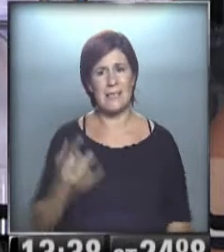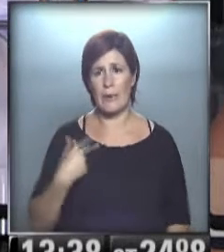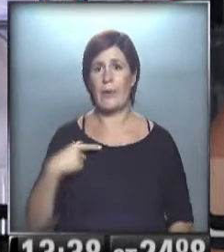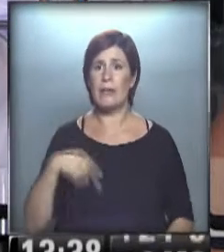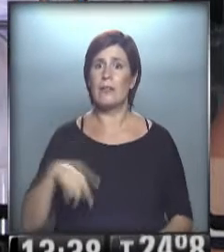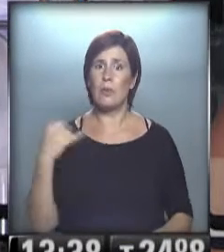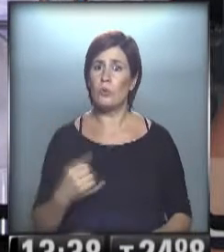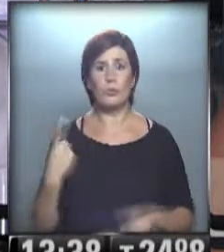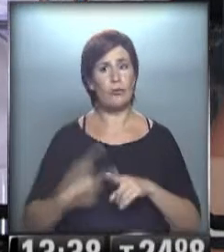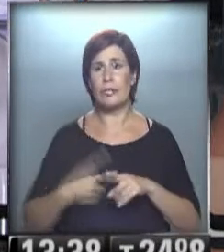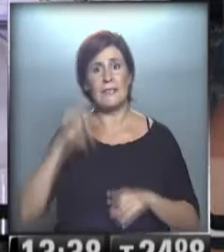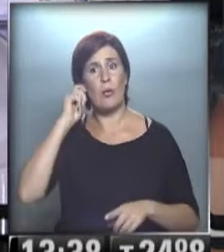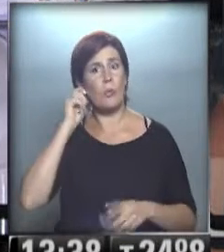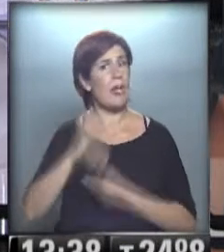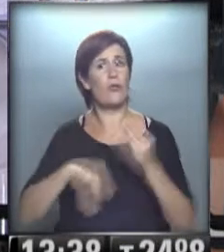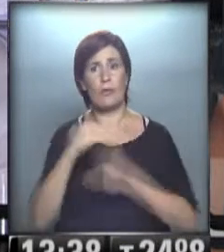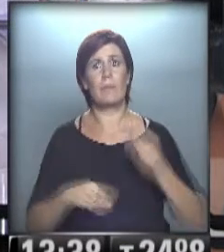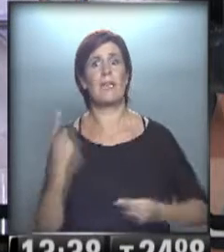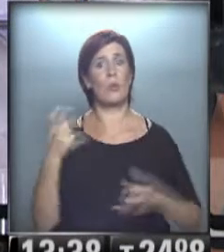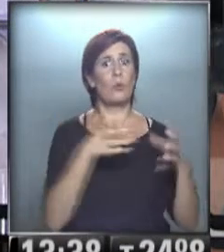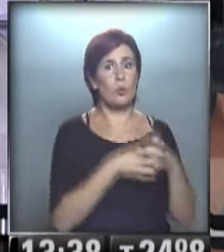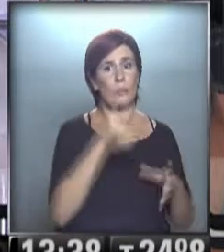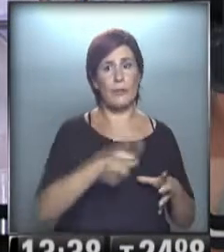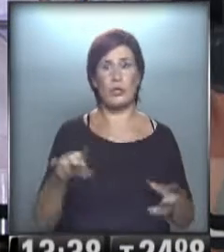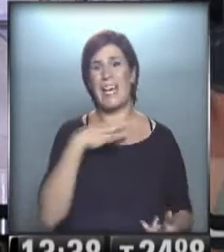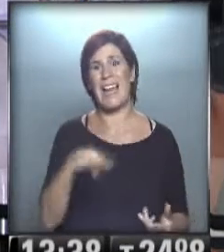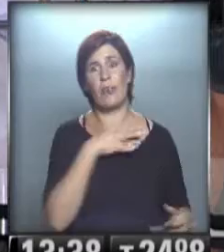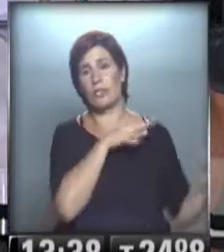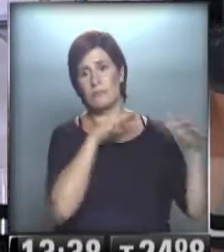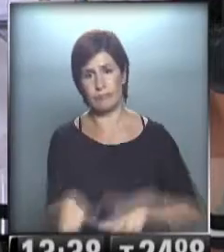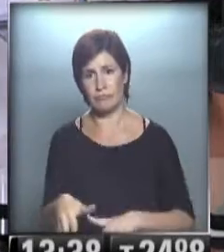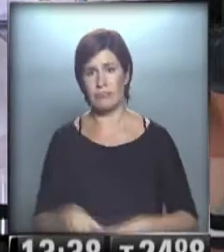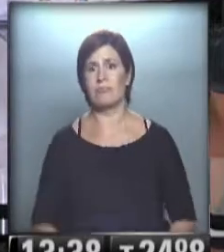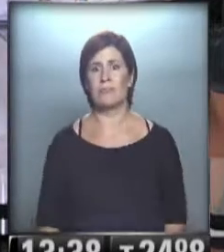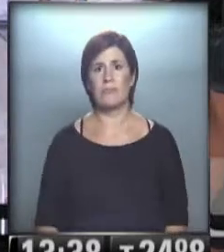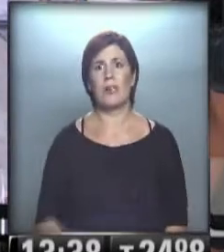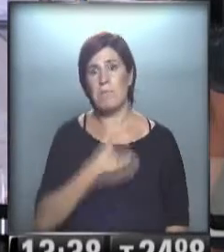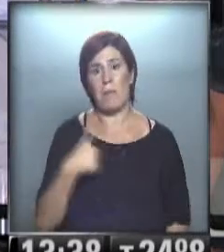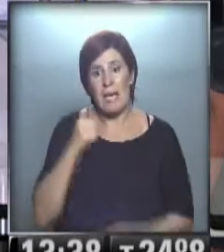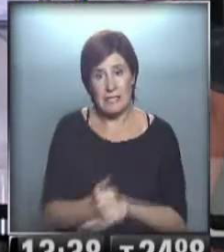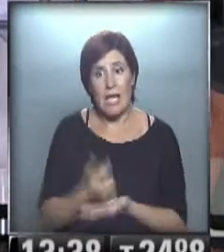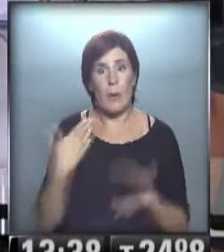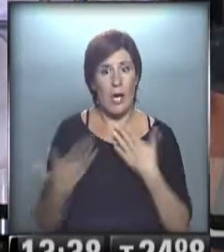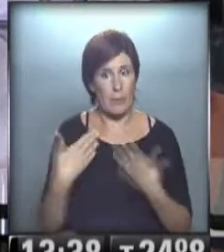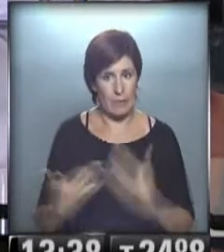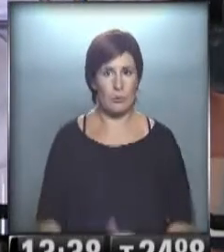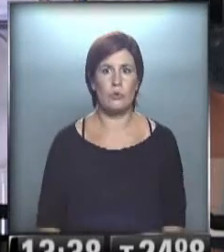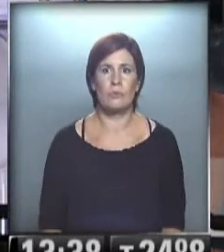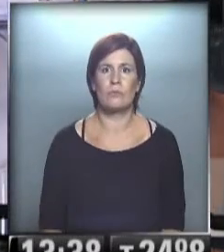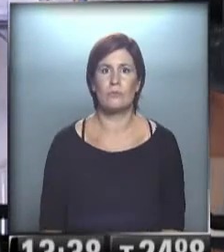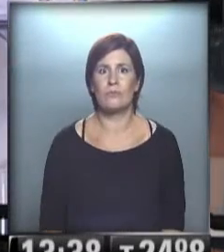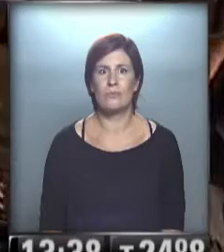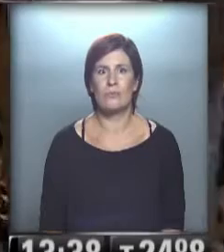cumpleaños familiar cuando ingresó un grupo de ladrones conversamos con su mamá que estaba durante el momento en el que Esto